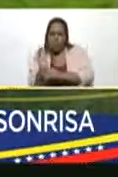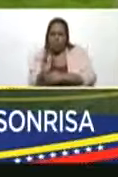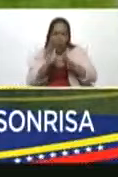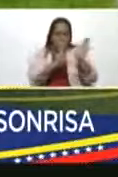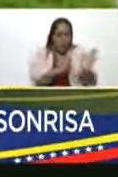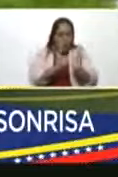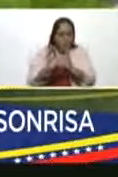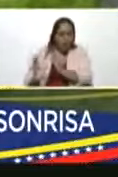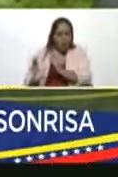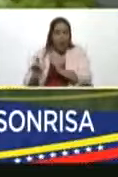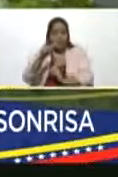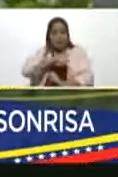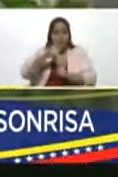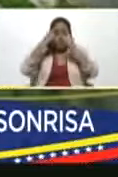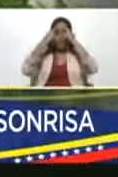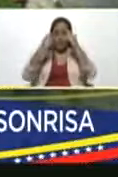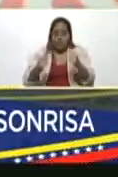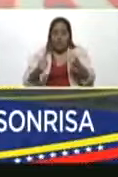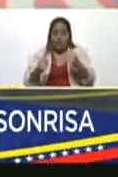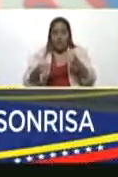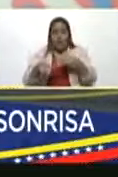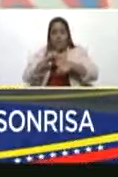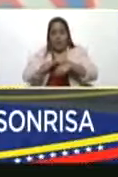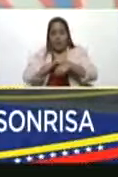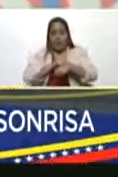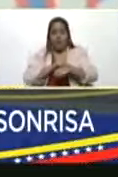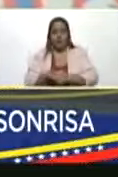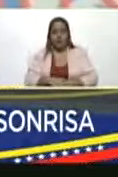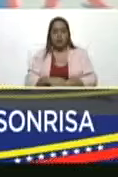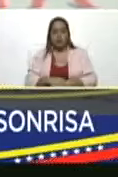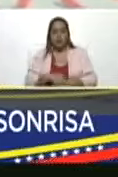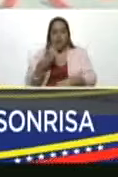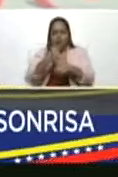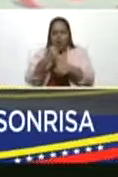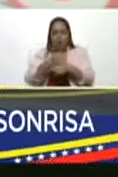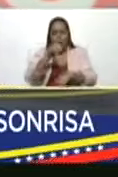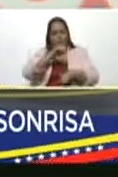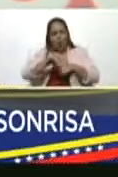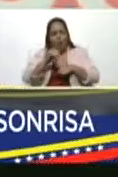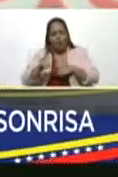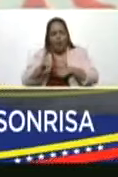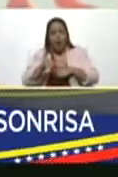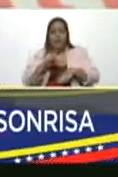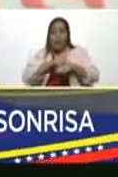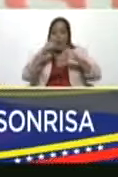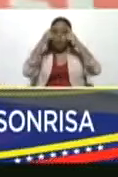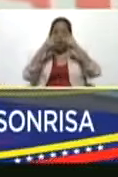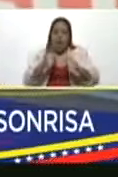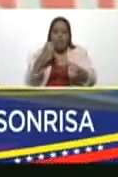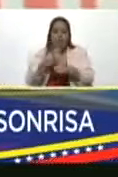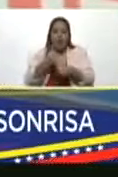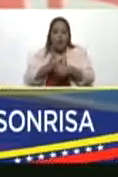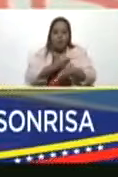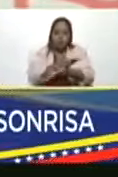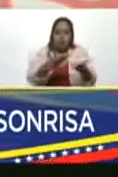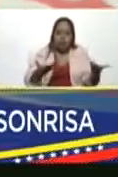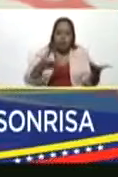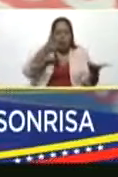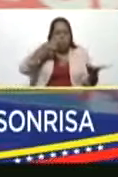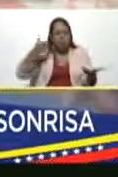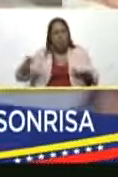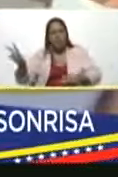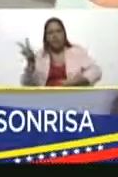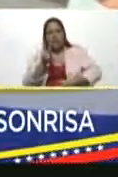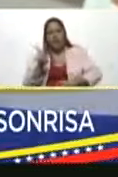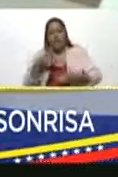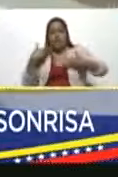que nuestros profesionales, nuestros técnicos y nuestros obreros trabajen de una forma amena y le devolvamos al pueblo venezolano